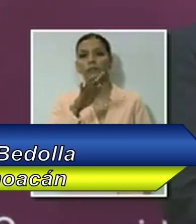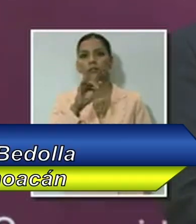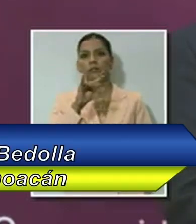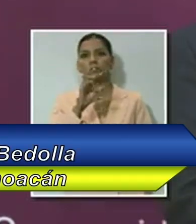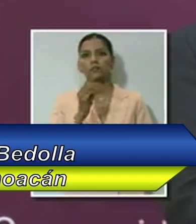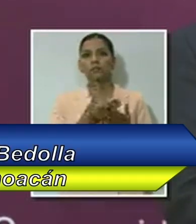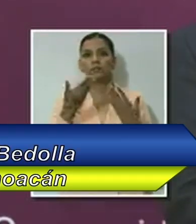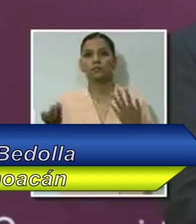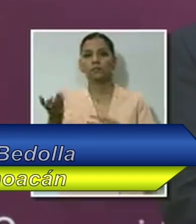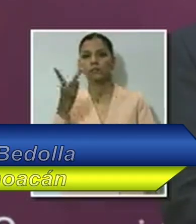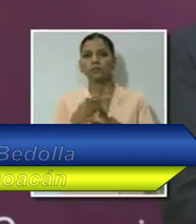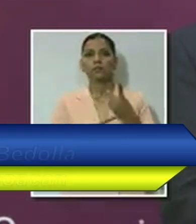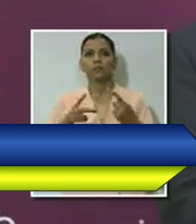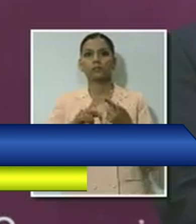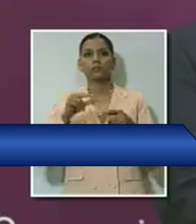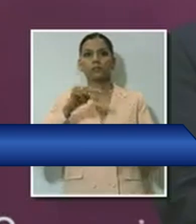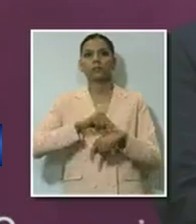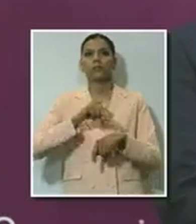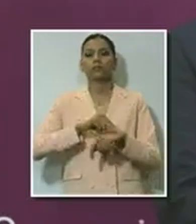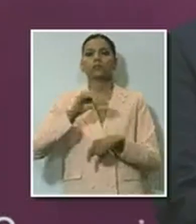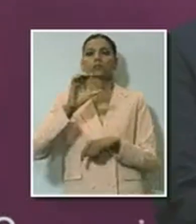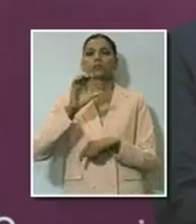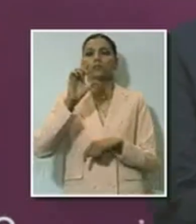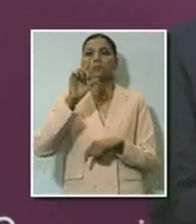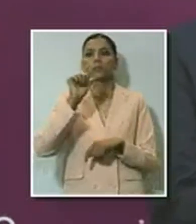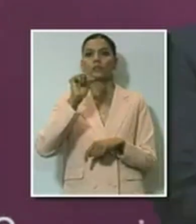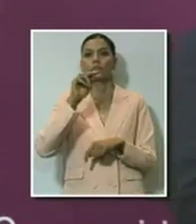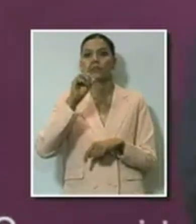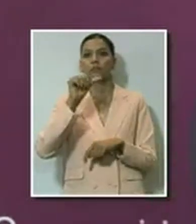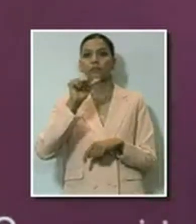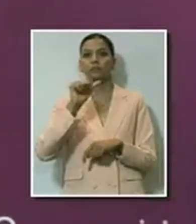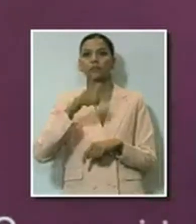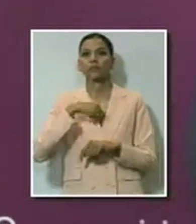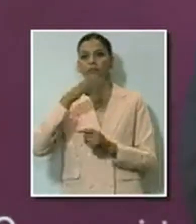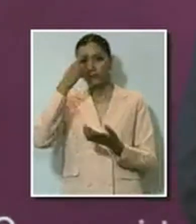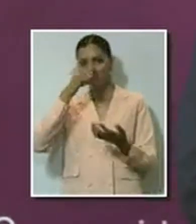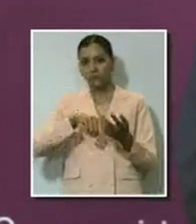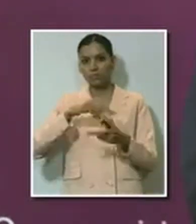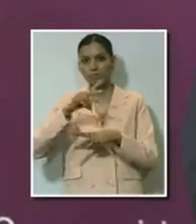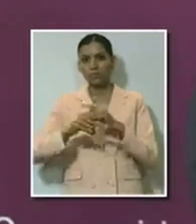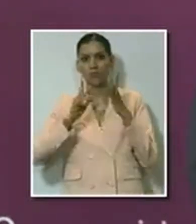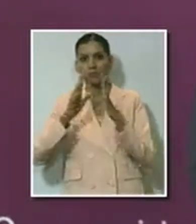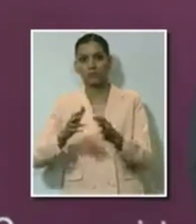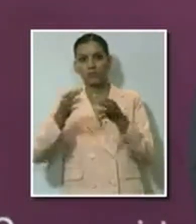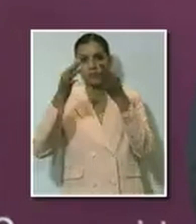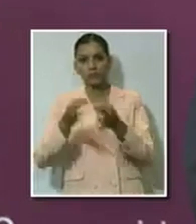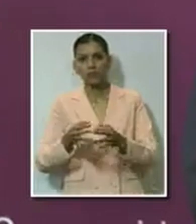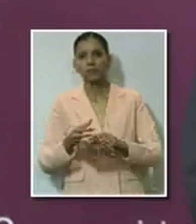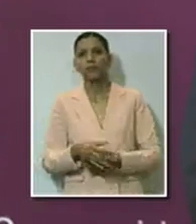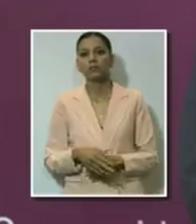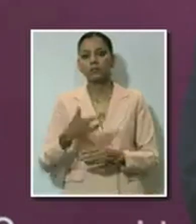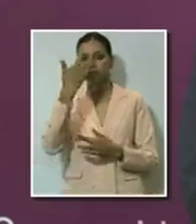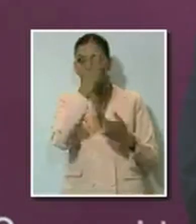la doctora Claudia, pues yo creo que vamos ya formalmente a